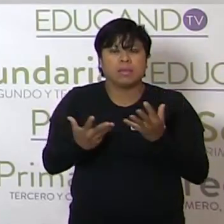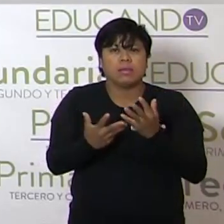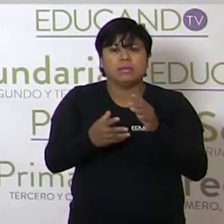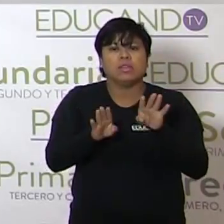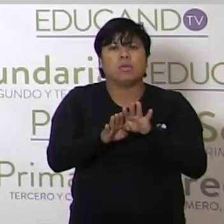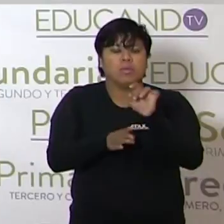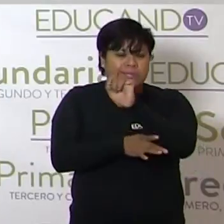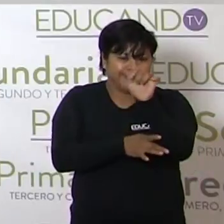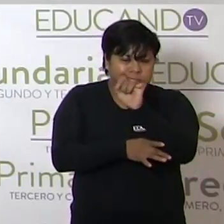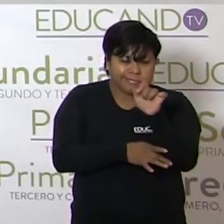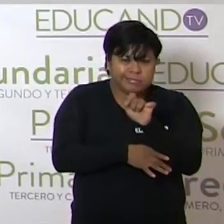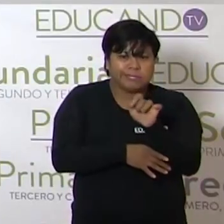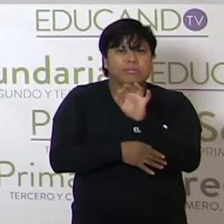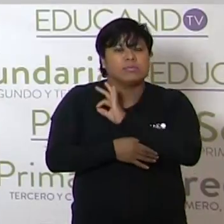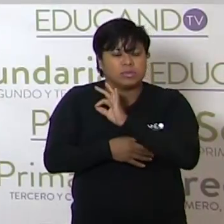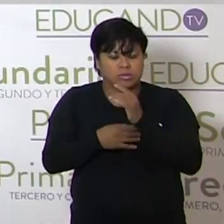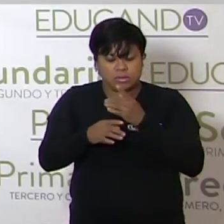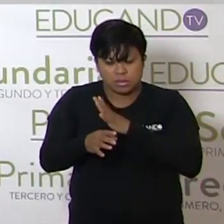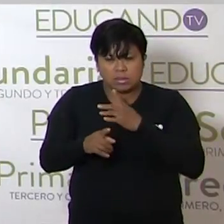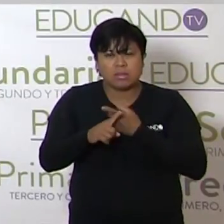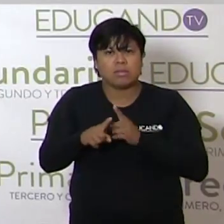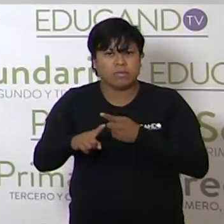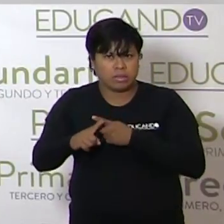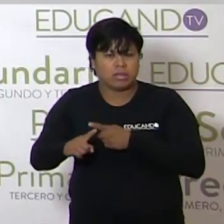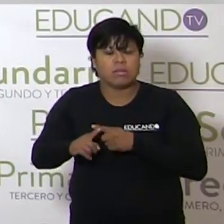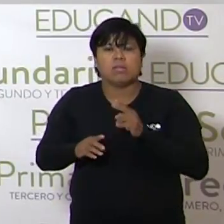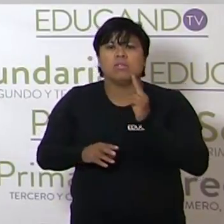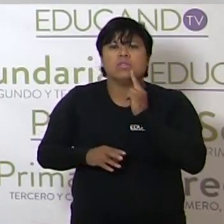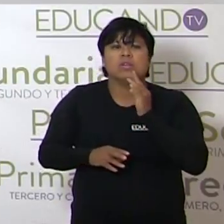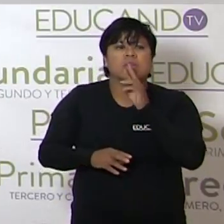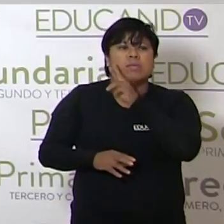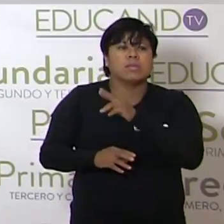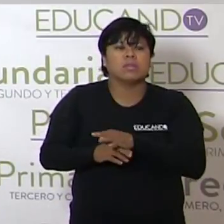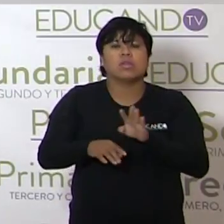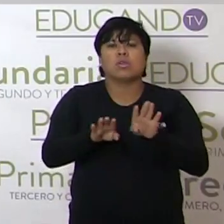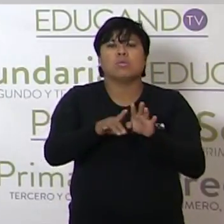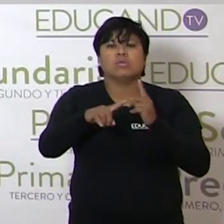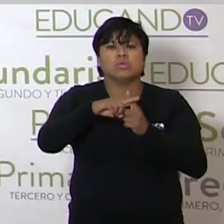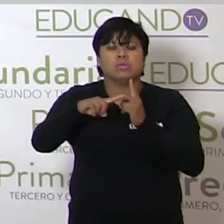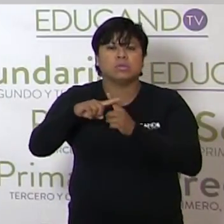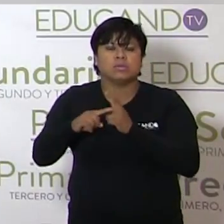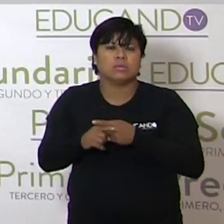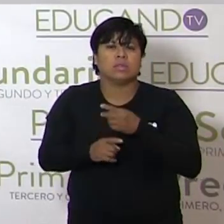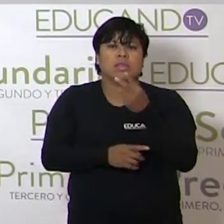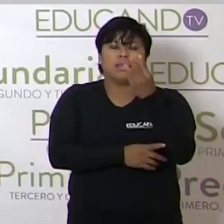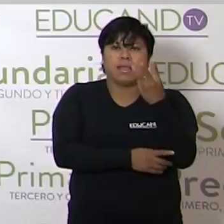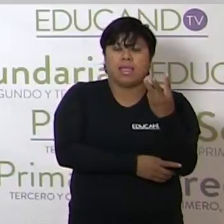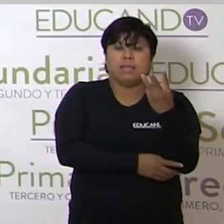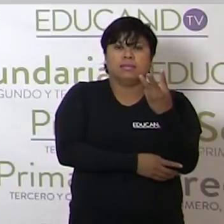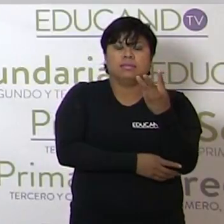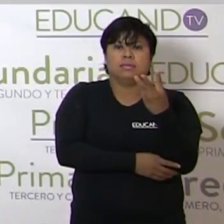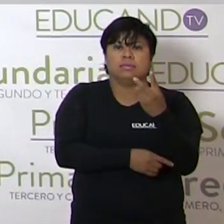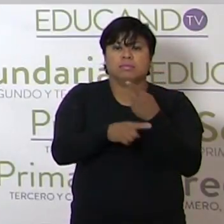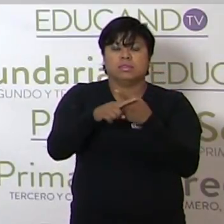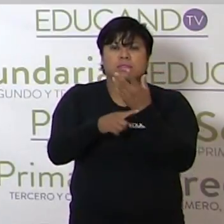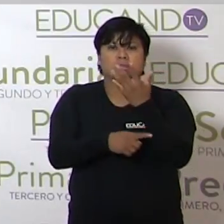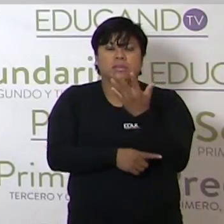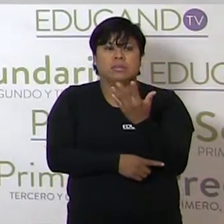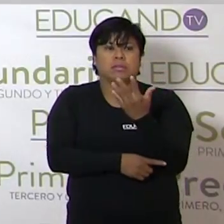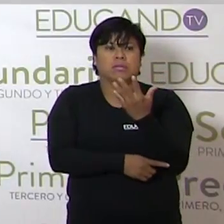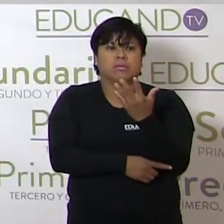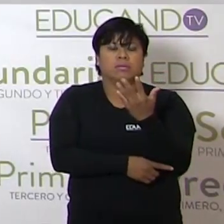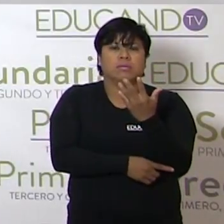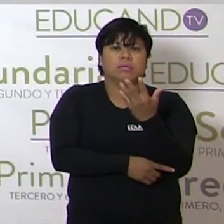algoritmo o podemos utilizar varios métodos. Vamos a utilizar uno rápido que es así nada más sumarlos. Son 3, 5 tenemos